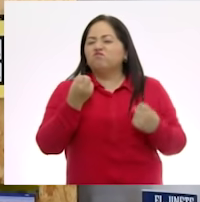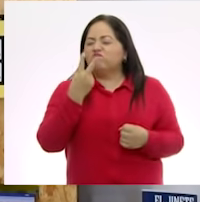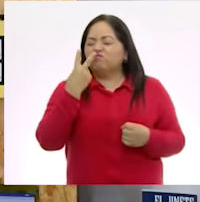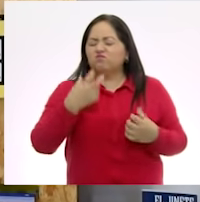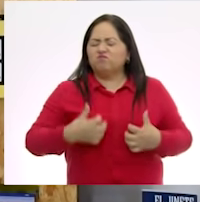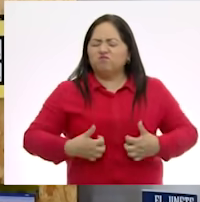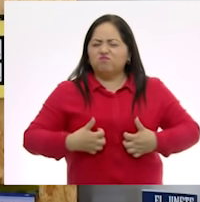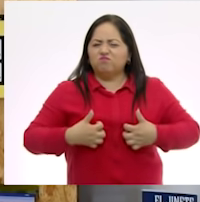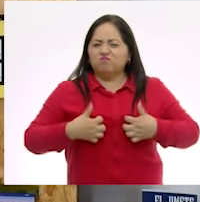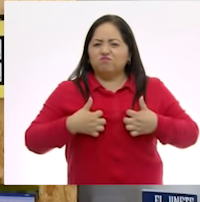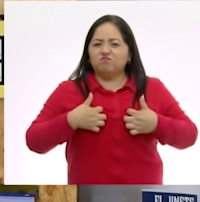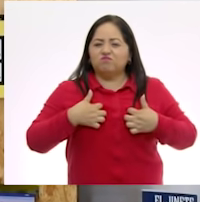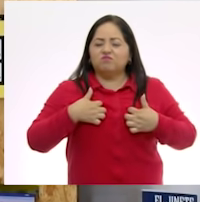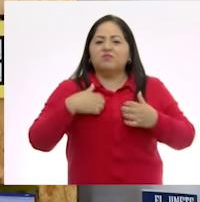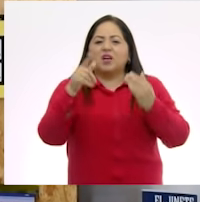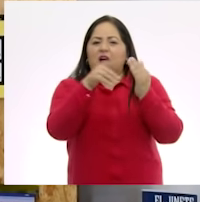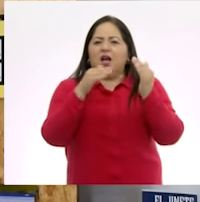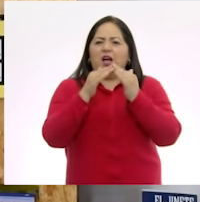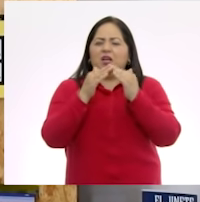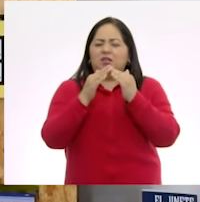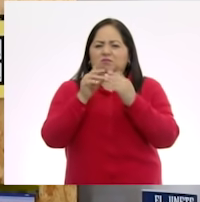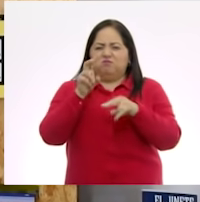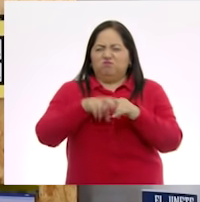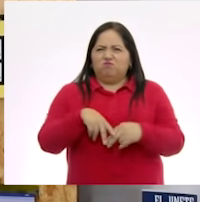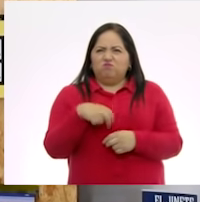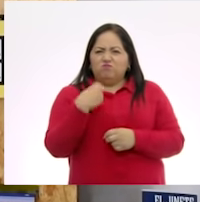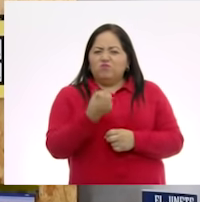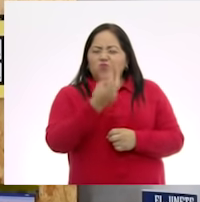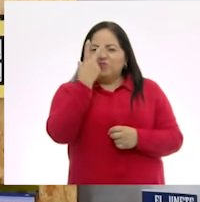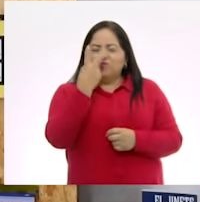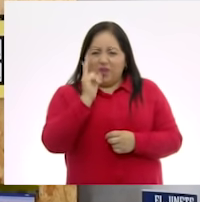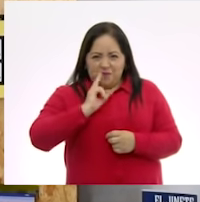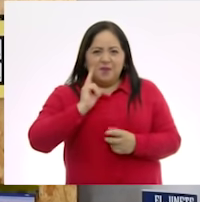Como que estábamos en nuestra casa y queríamos... A ver, cara de enfado.